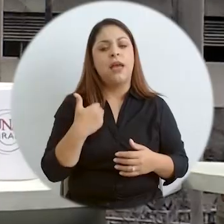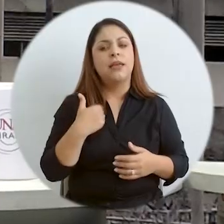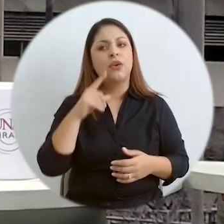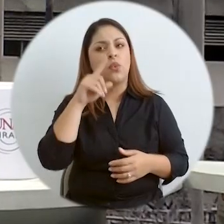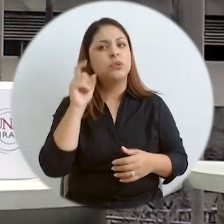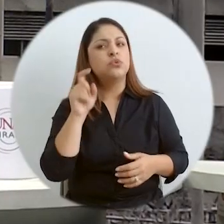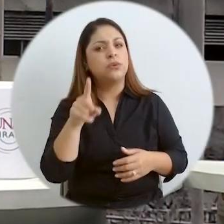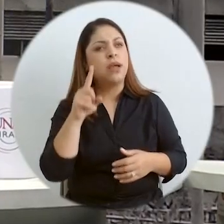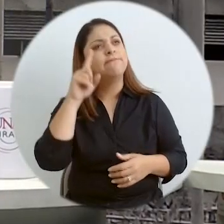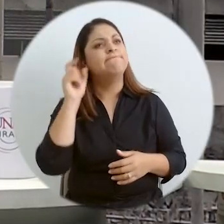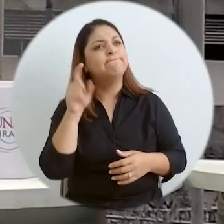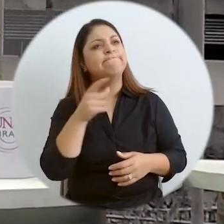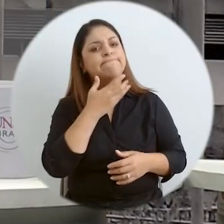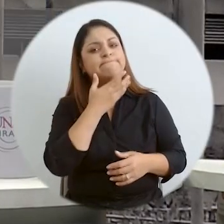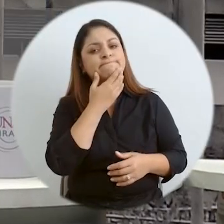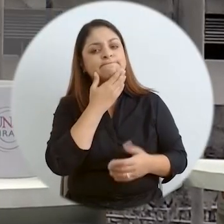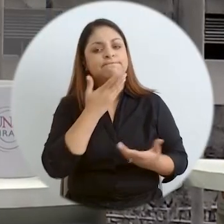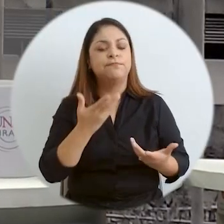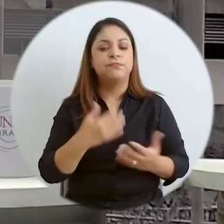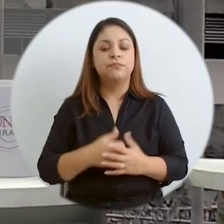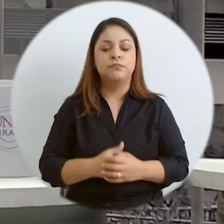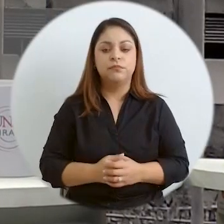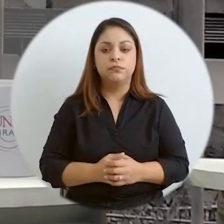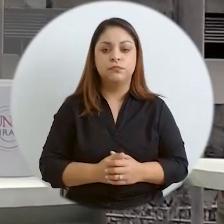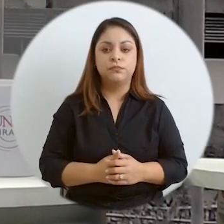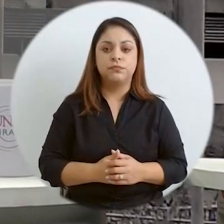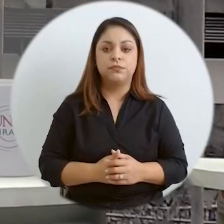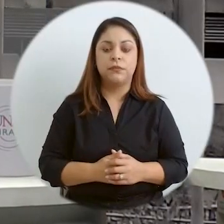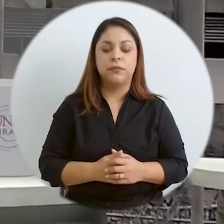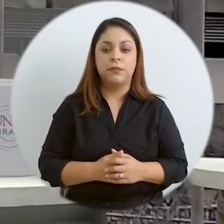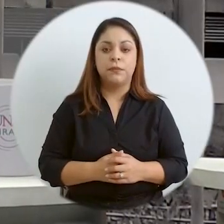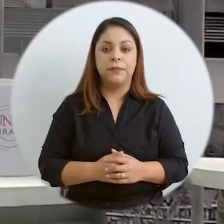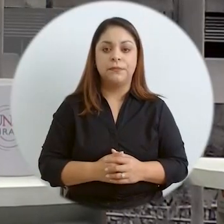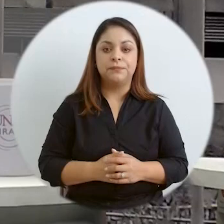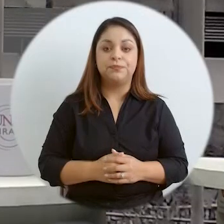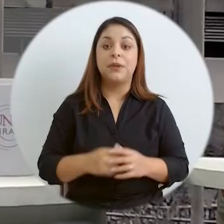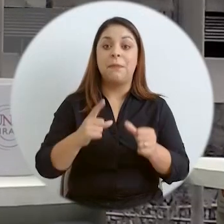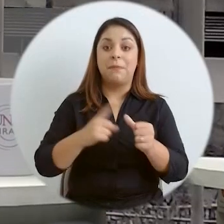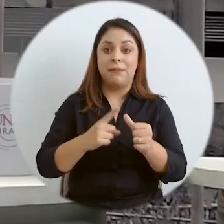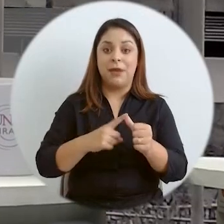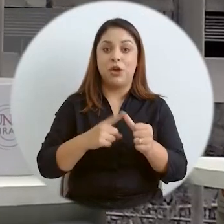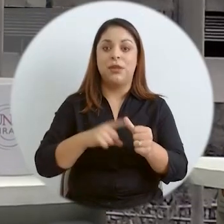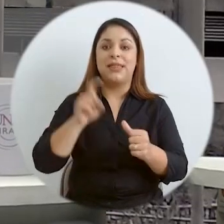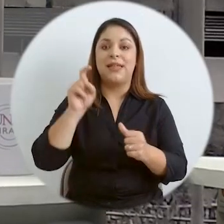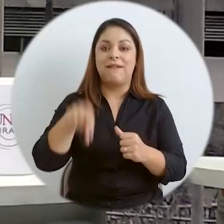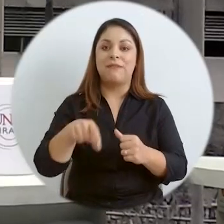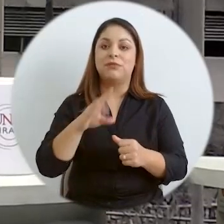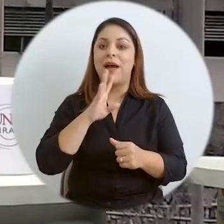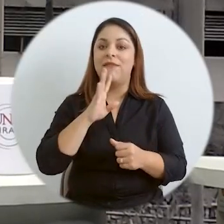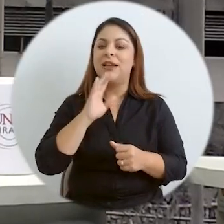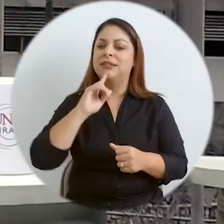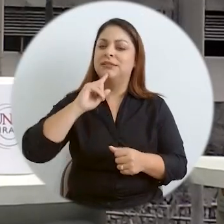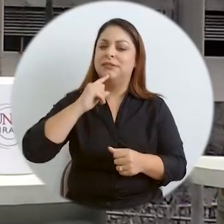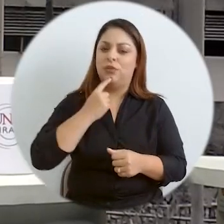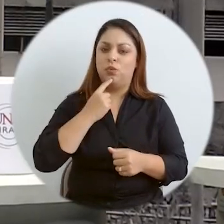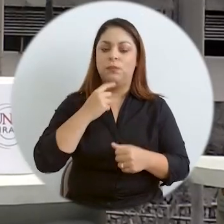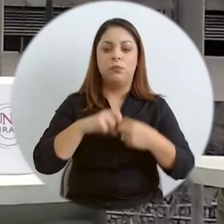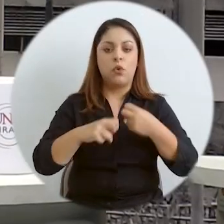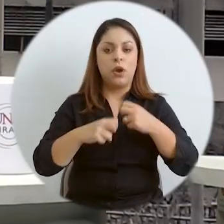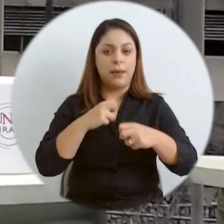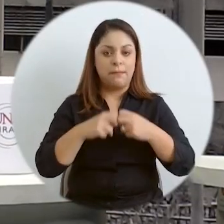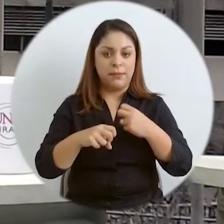Creo que lo primero que tenemos que hacer acá, si queremos hablar seriamente de este problema, de esta